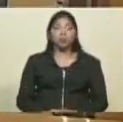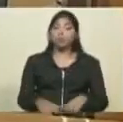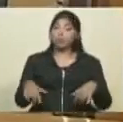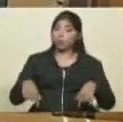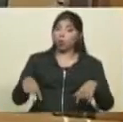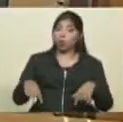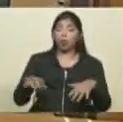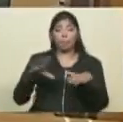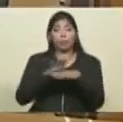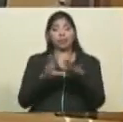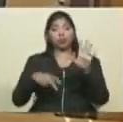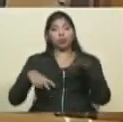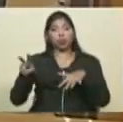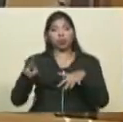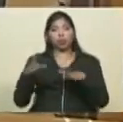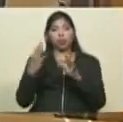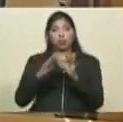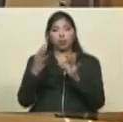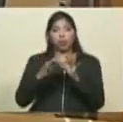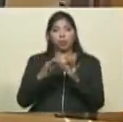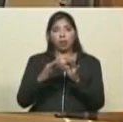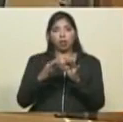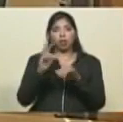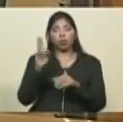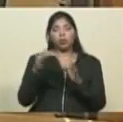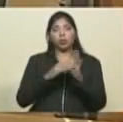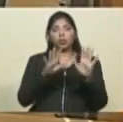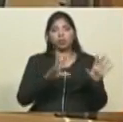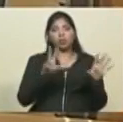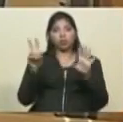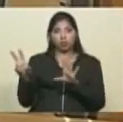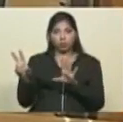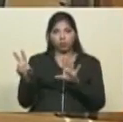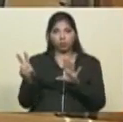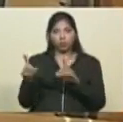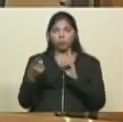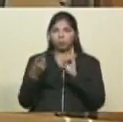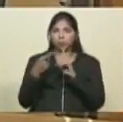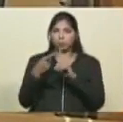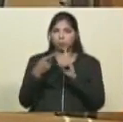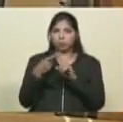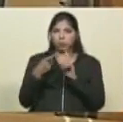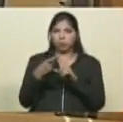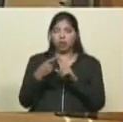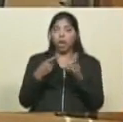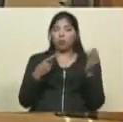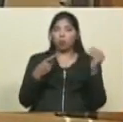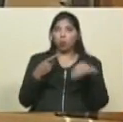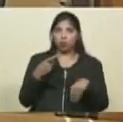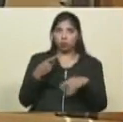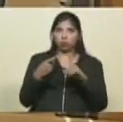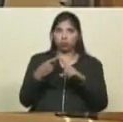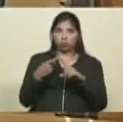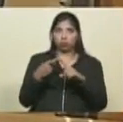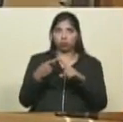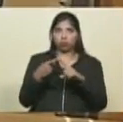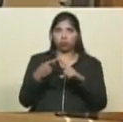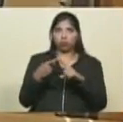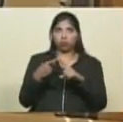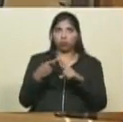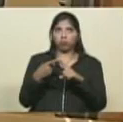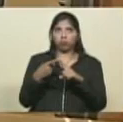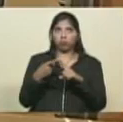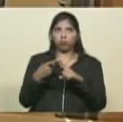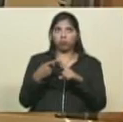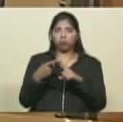ordinaria del martes 12 de septiembre de 2017. Primero, un acuerdo constituyente para expresar el pesar ante